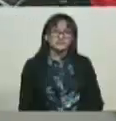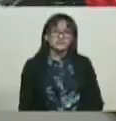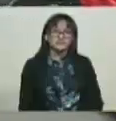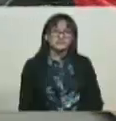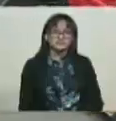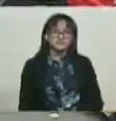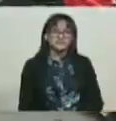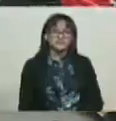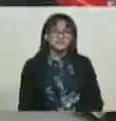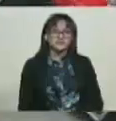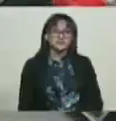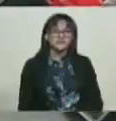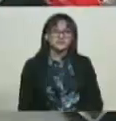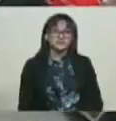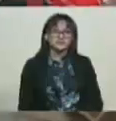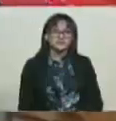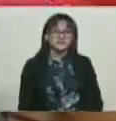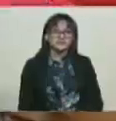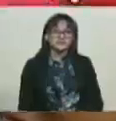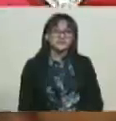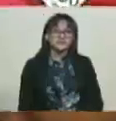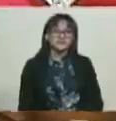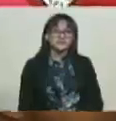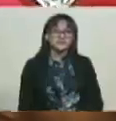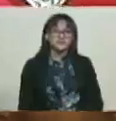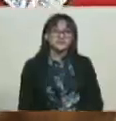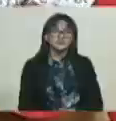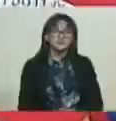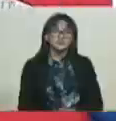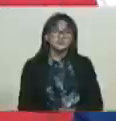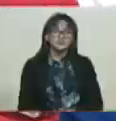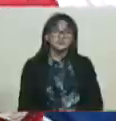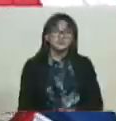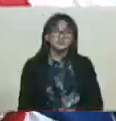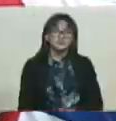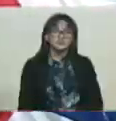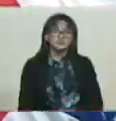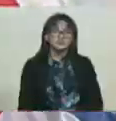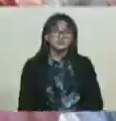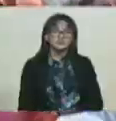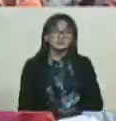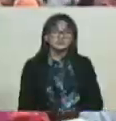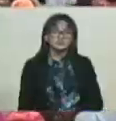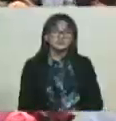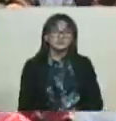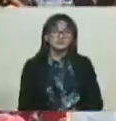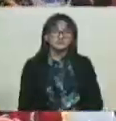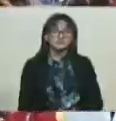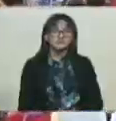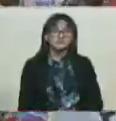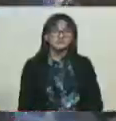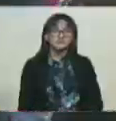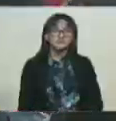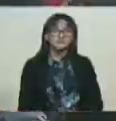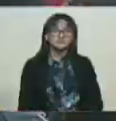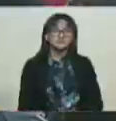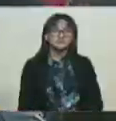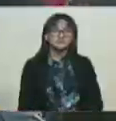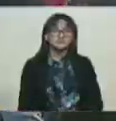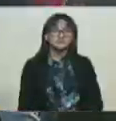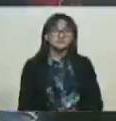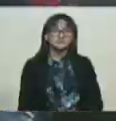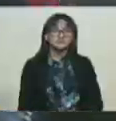tú y tú y tú y nadie es que tú